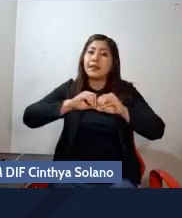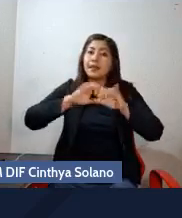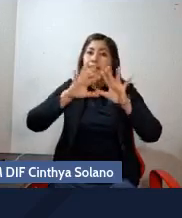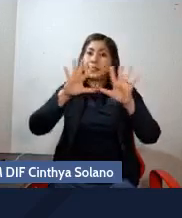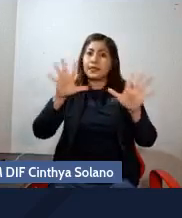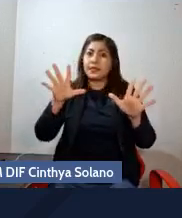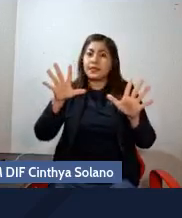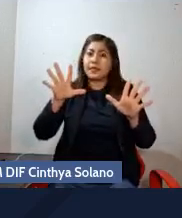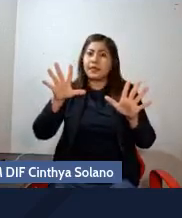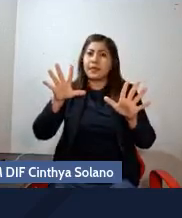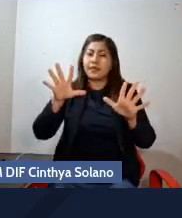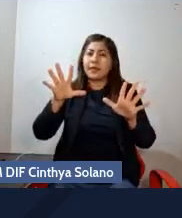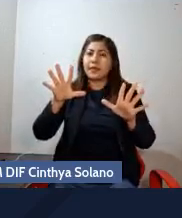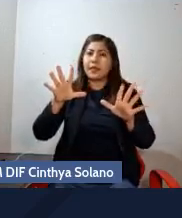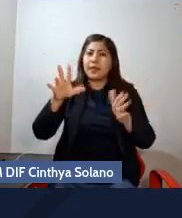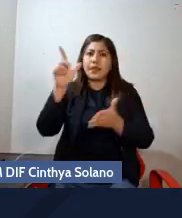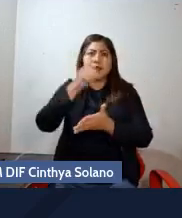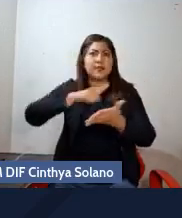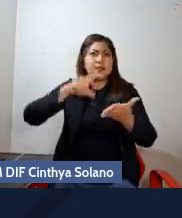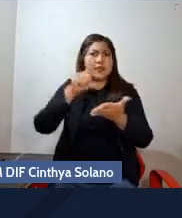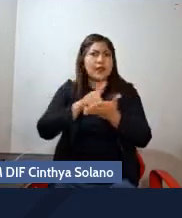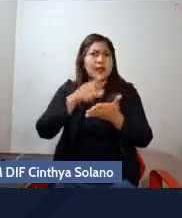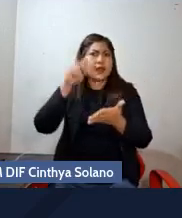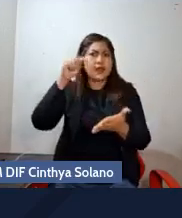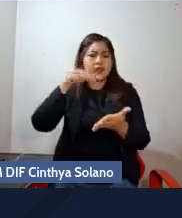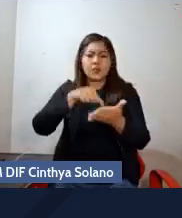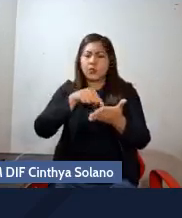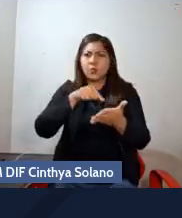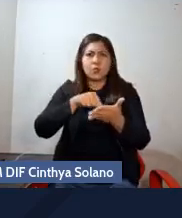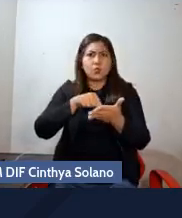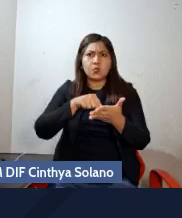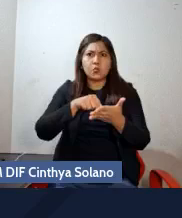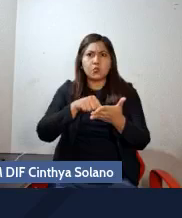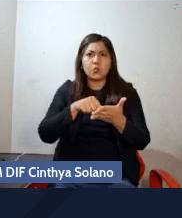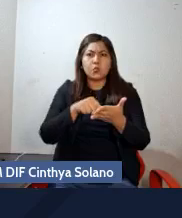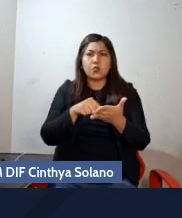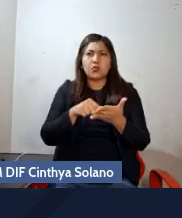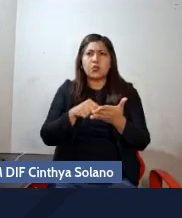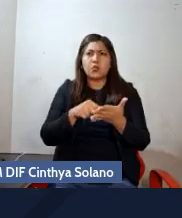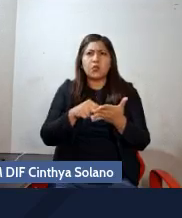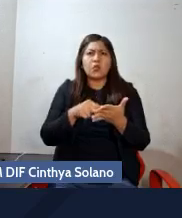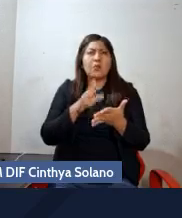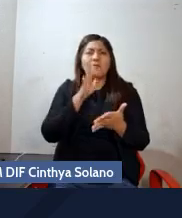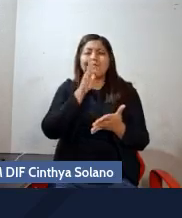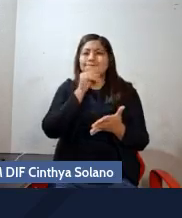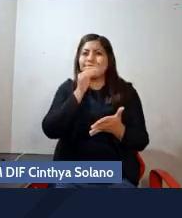así, sería imposible poder decir que es un delito electoral.